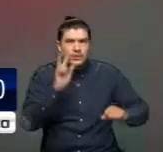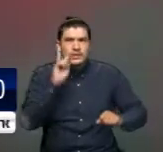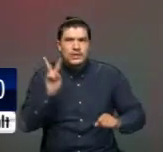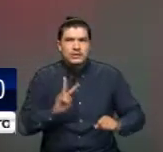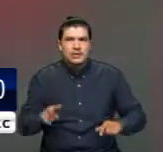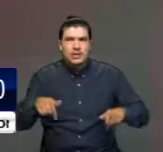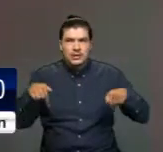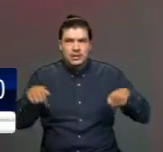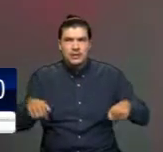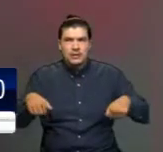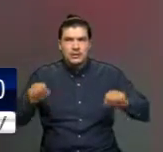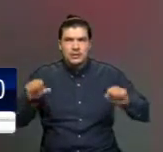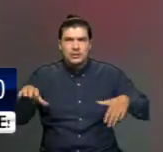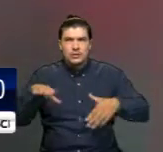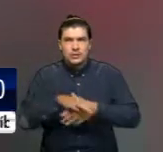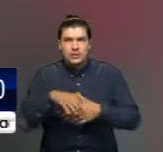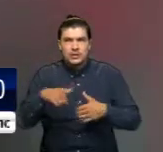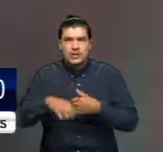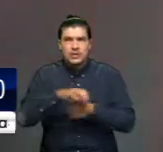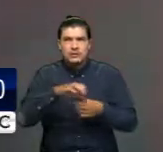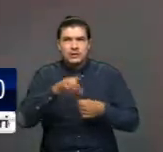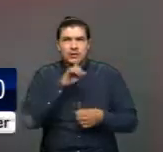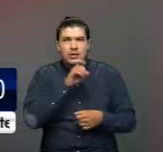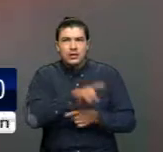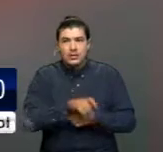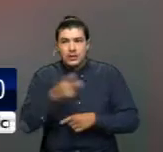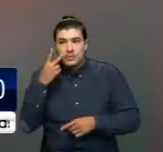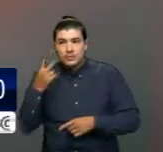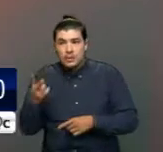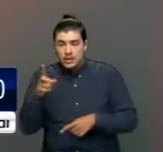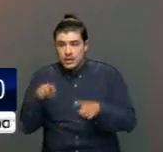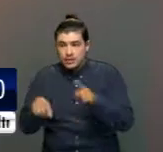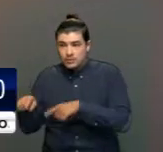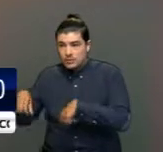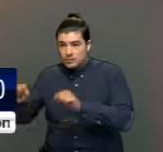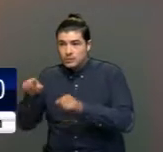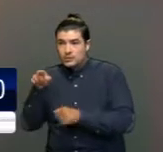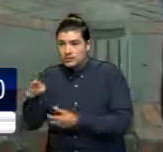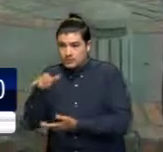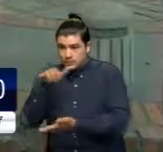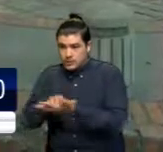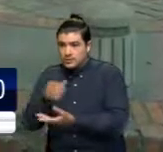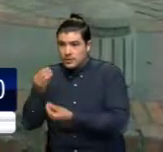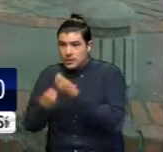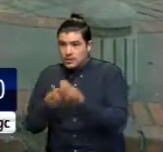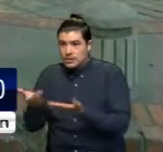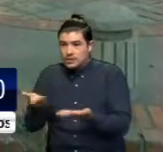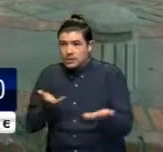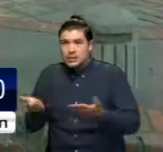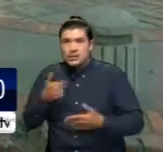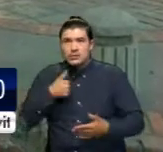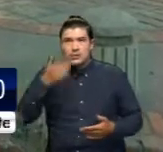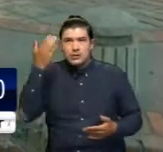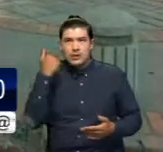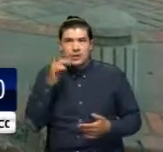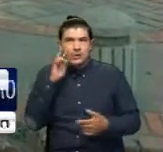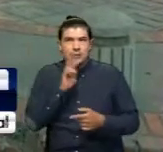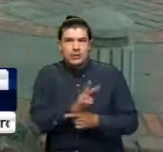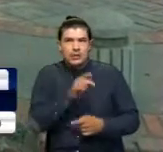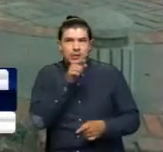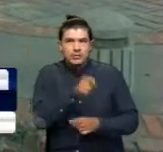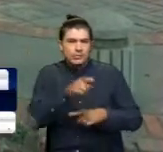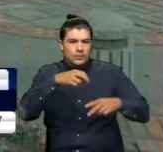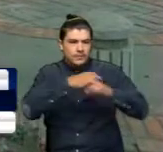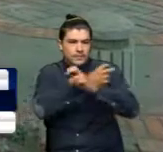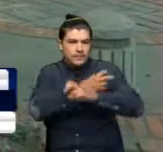aquí en bucaramanga bien algunos motociclistas dicen que ya han visto varias motos haciendo este servicio a esto en el parque campeón